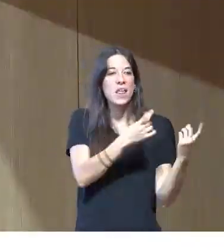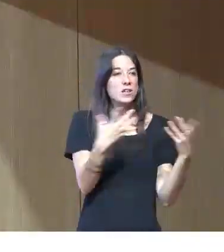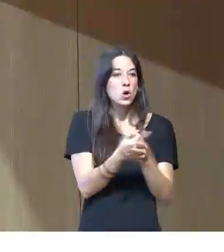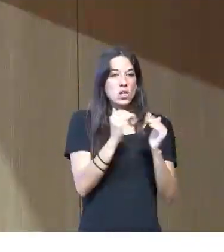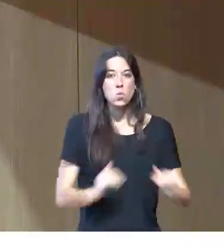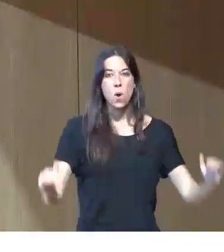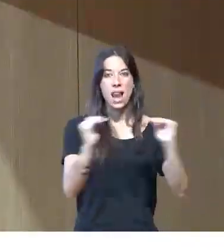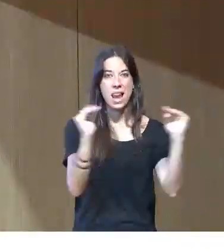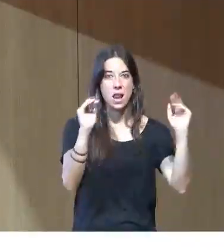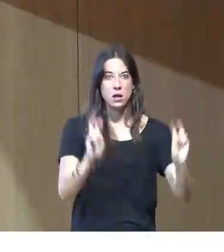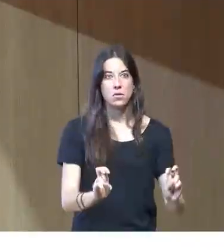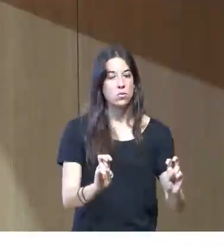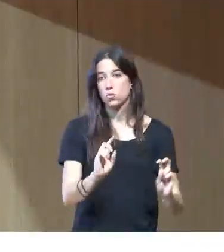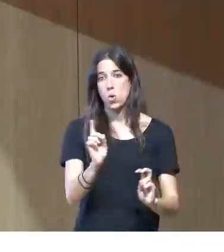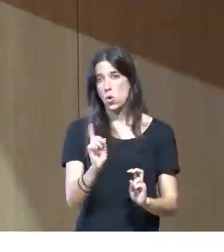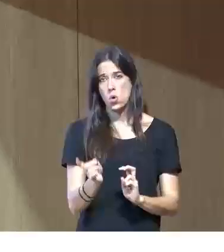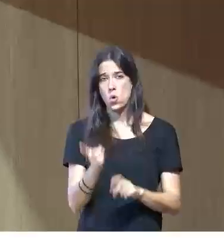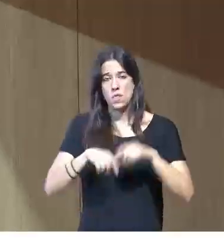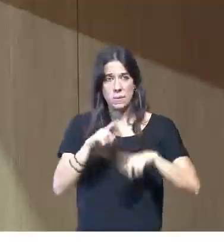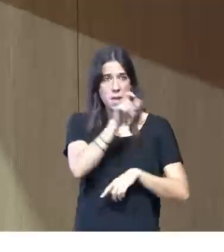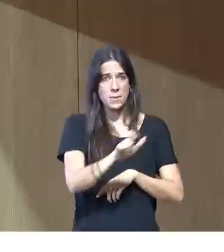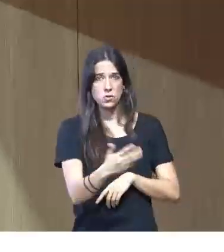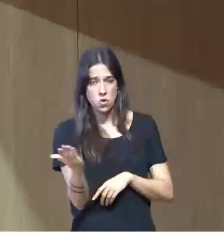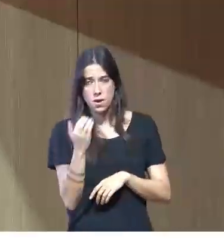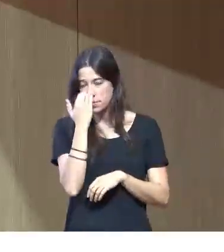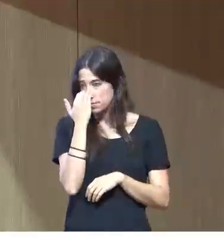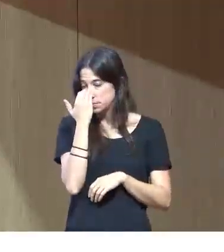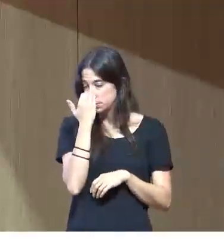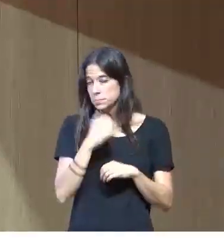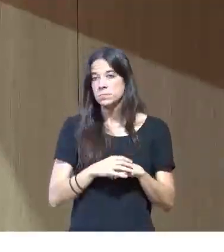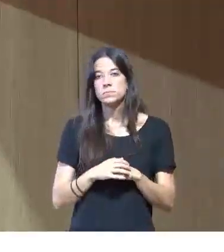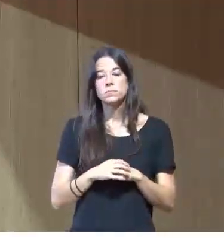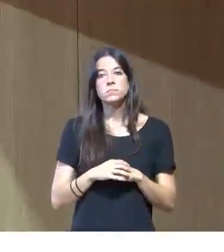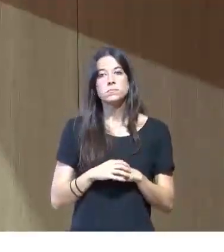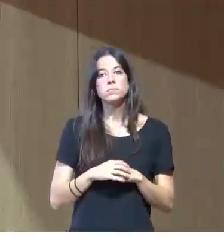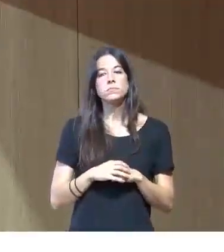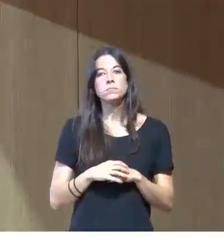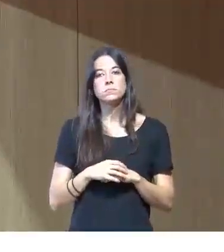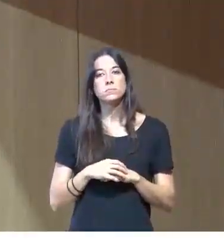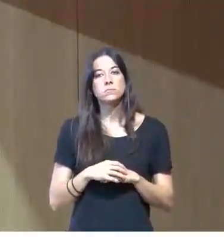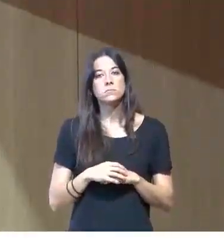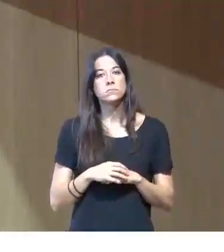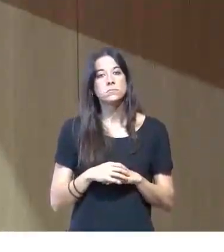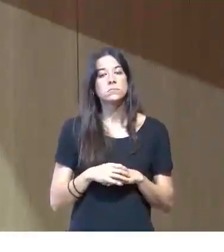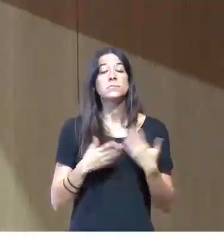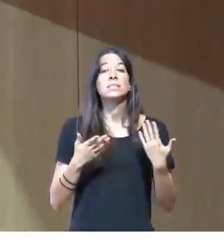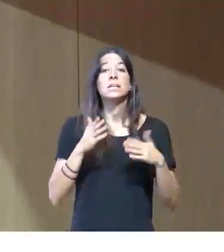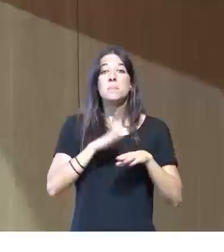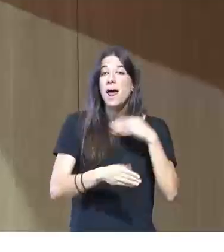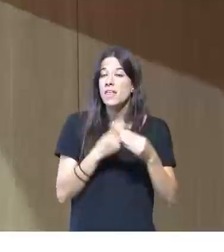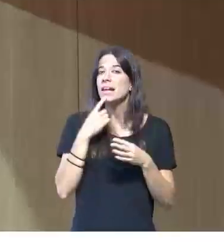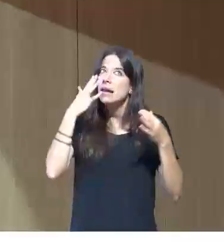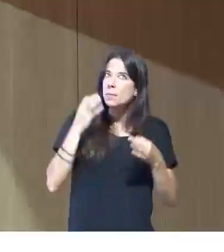mismas para todas las personas por lo cual para ser un verdadero o un mapa de empatía